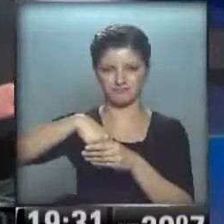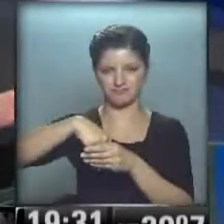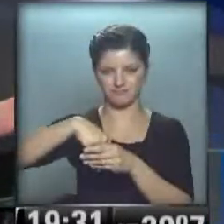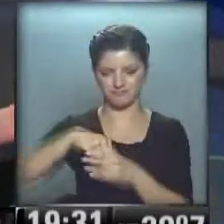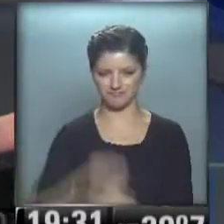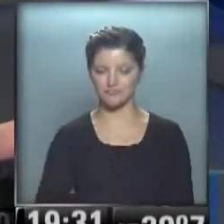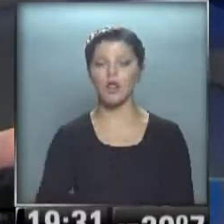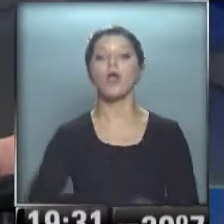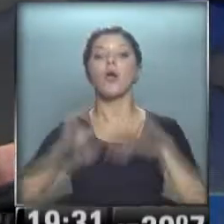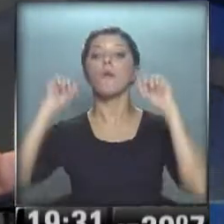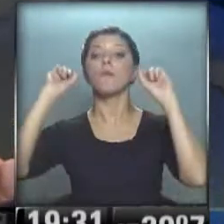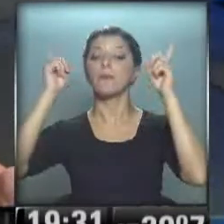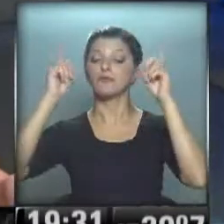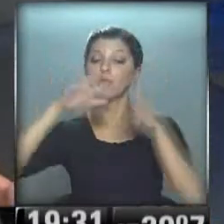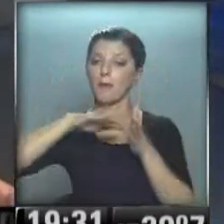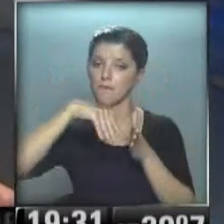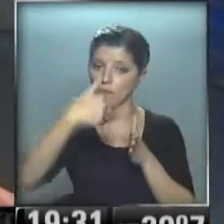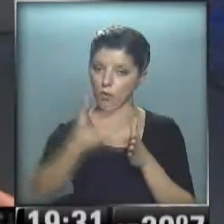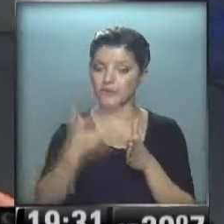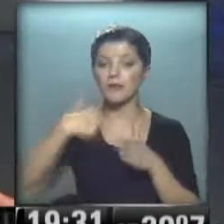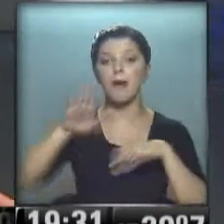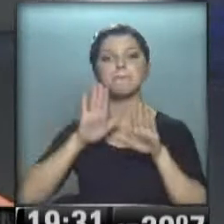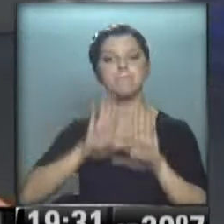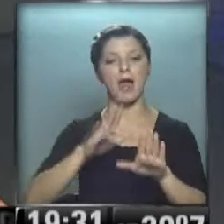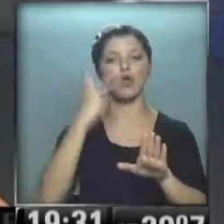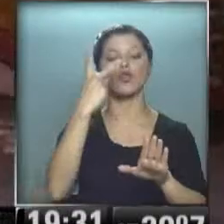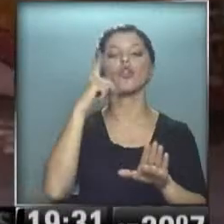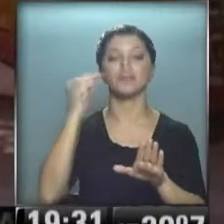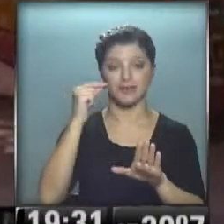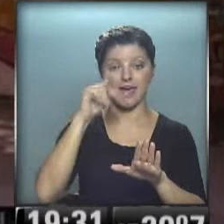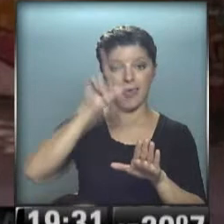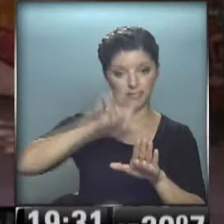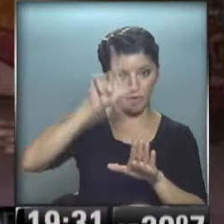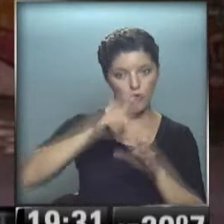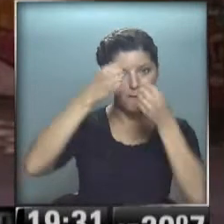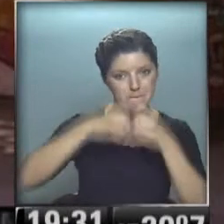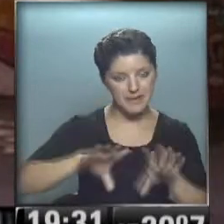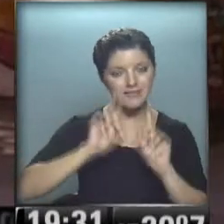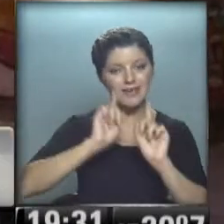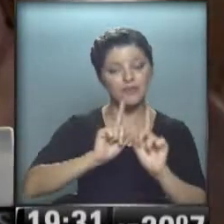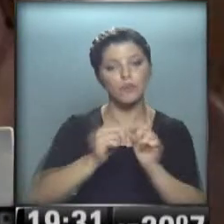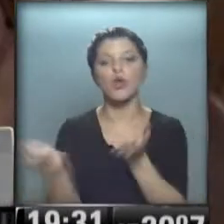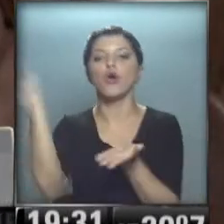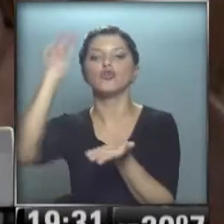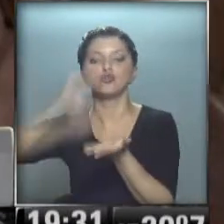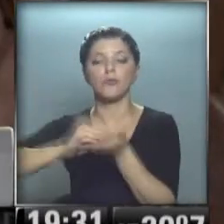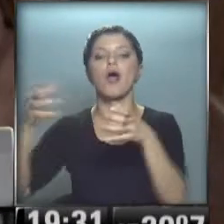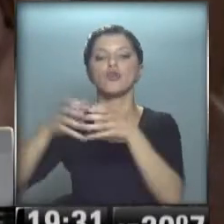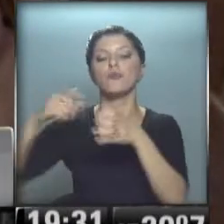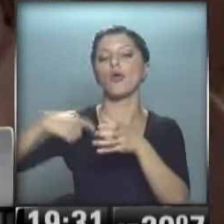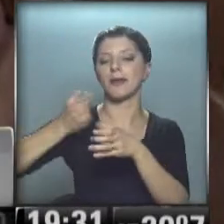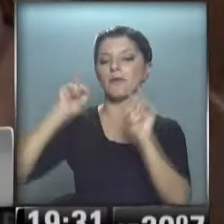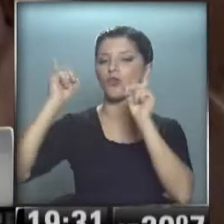los maestros de la provincia de buenos aires- harán un paro de 48 horas a partir del lunes ya esta medida de fuerza se ha sumado un gremio docente